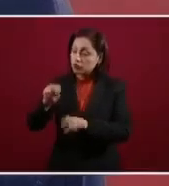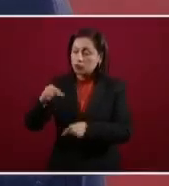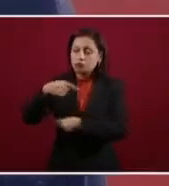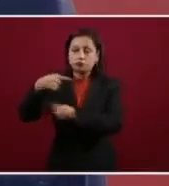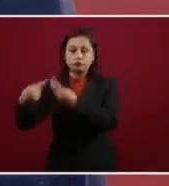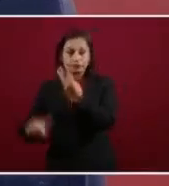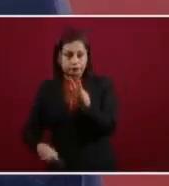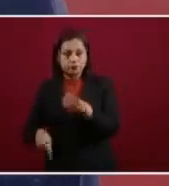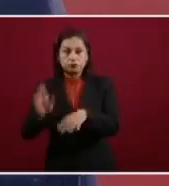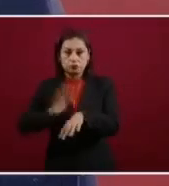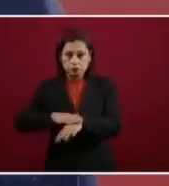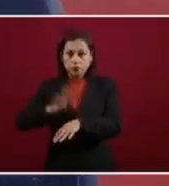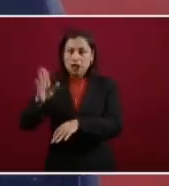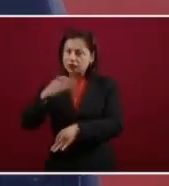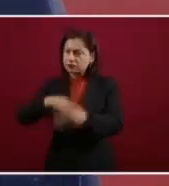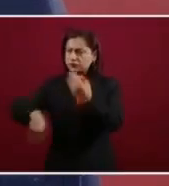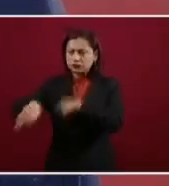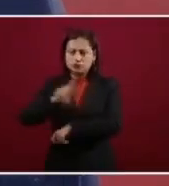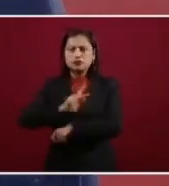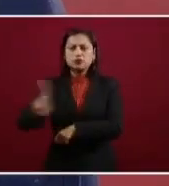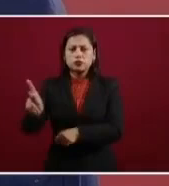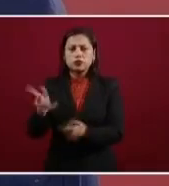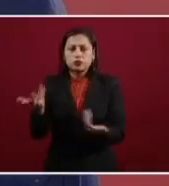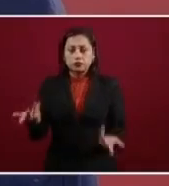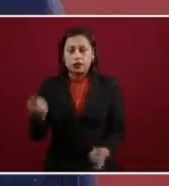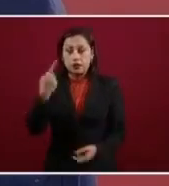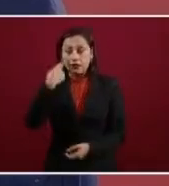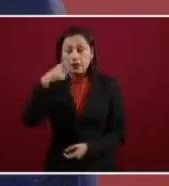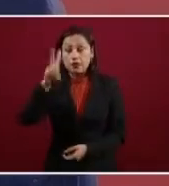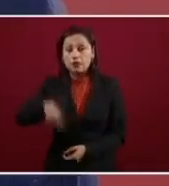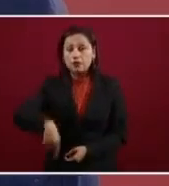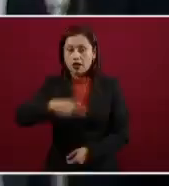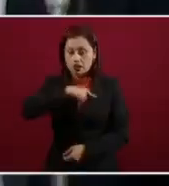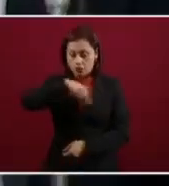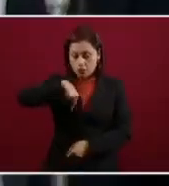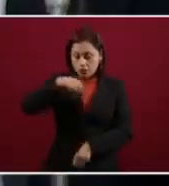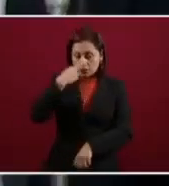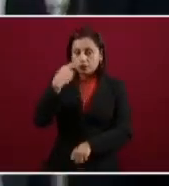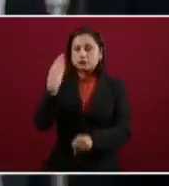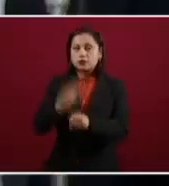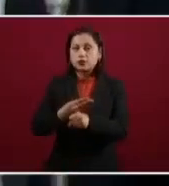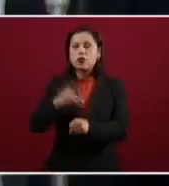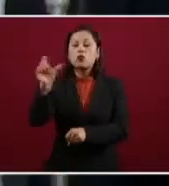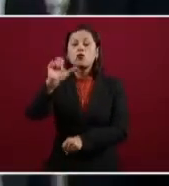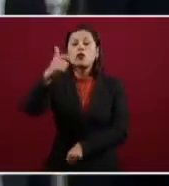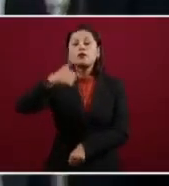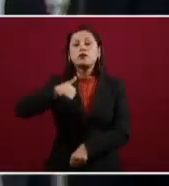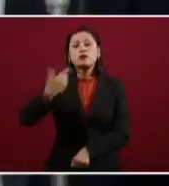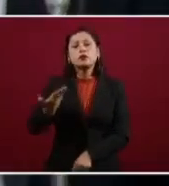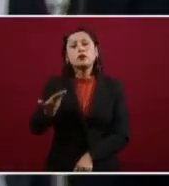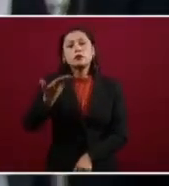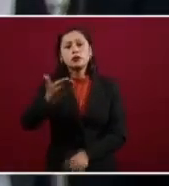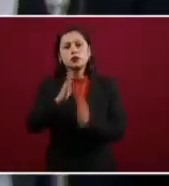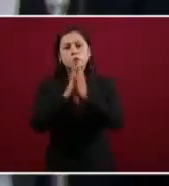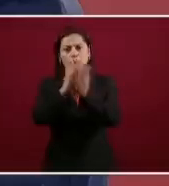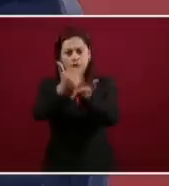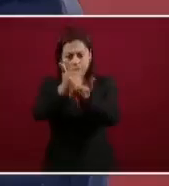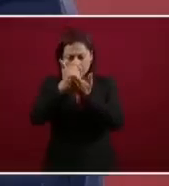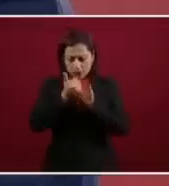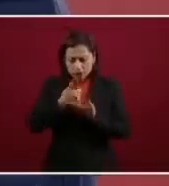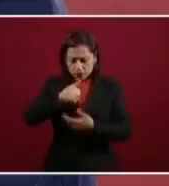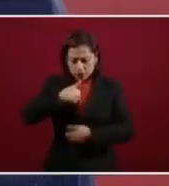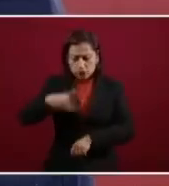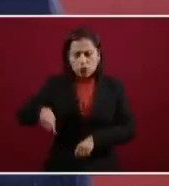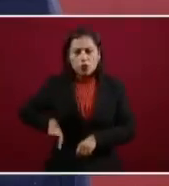por todos es que es nuestra responsabilidad cuando yo pido que me ayuden si hago verdad